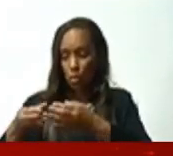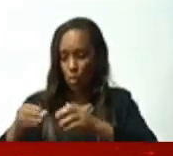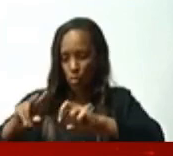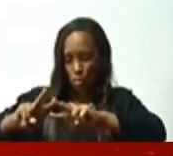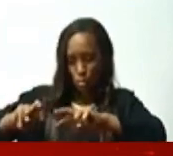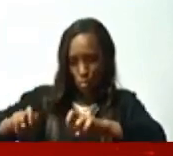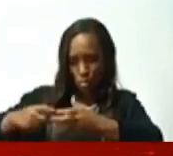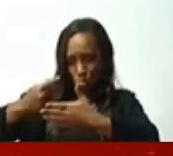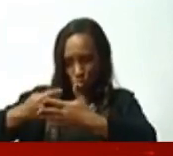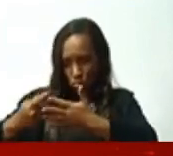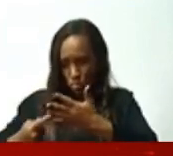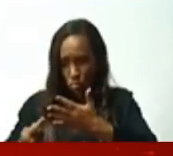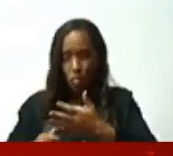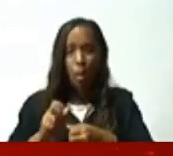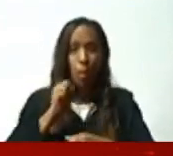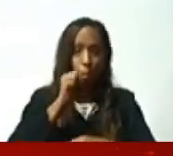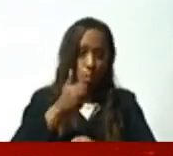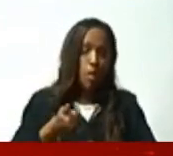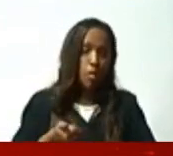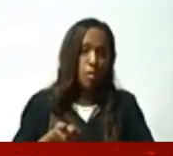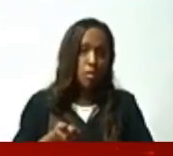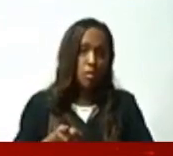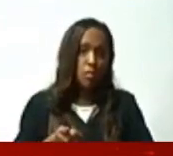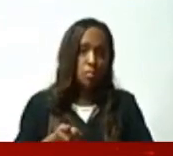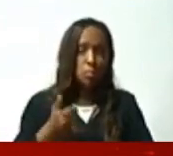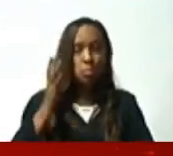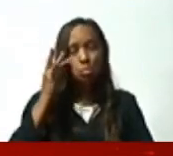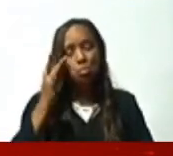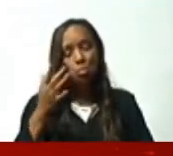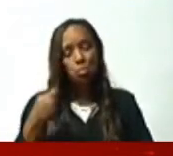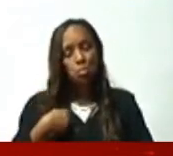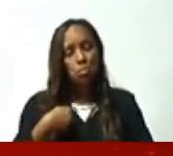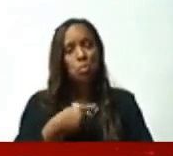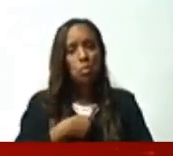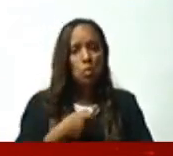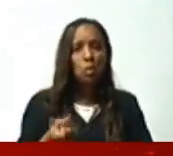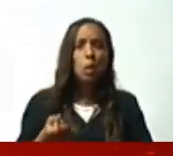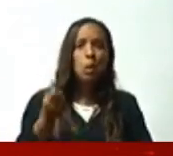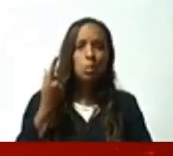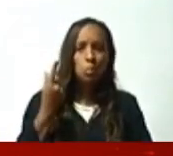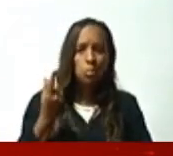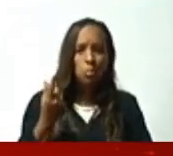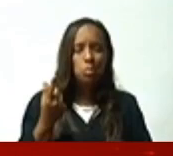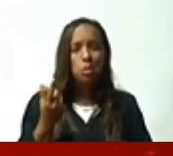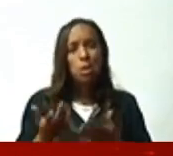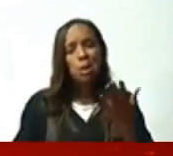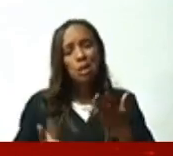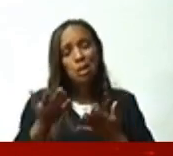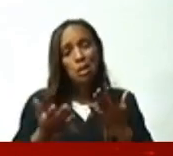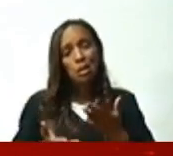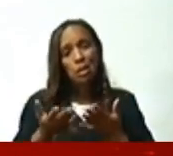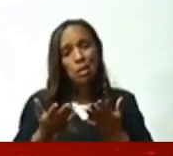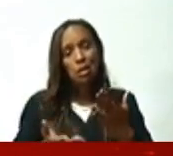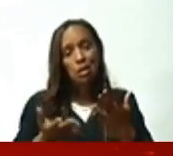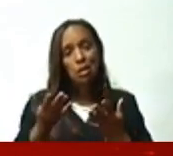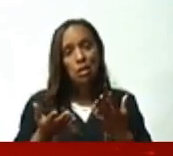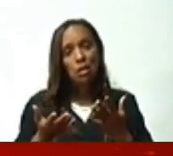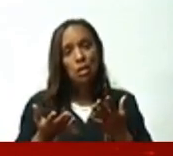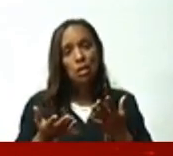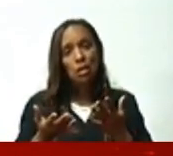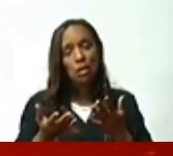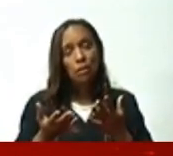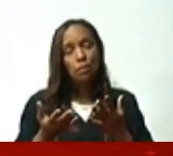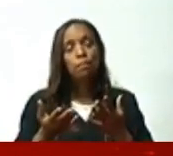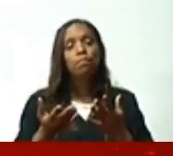un levantamiento de provincia que inicialmente no estaba contemplado en el primer decreto. El primer decreto,